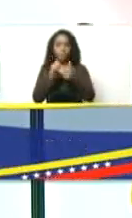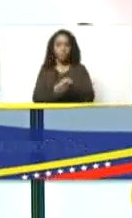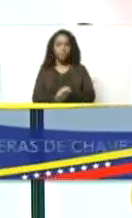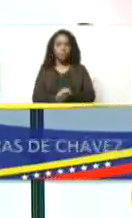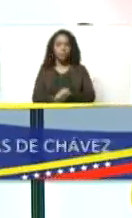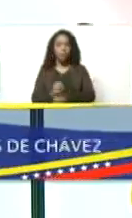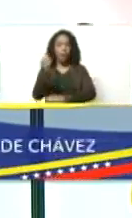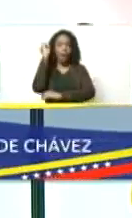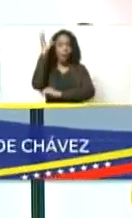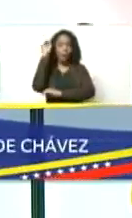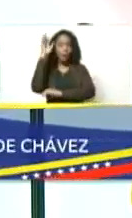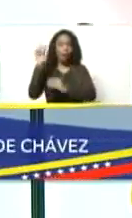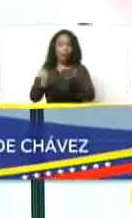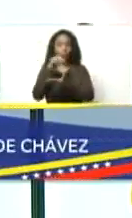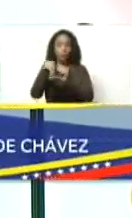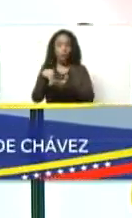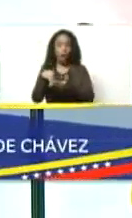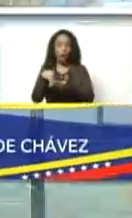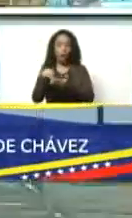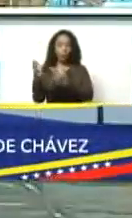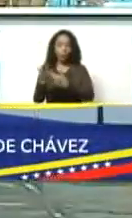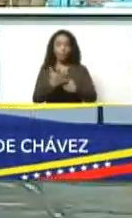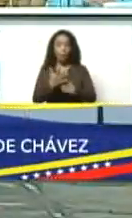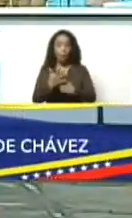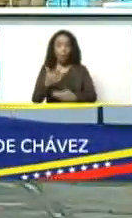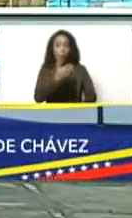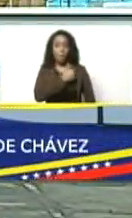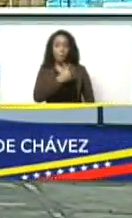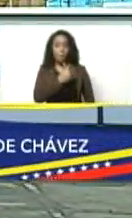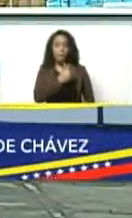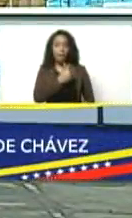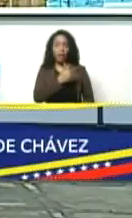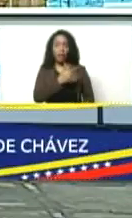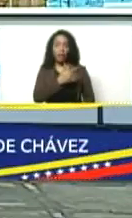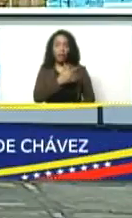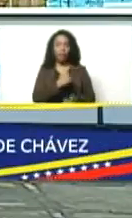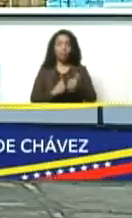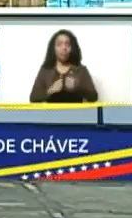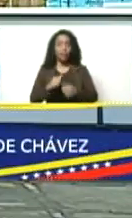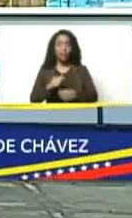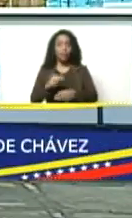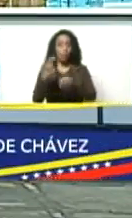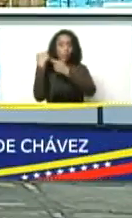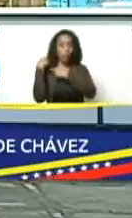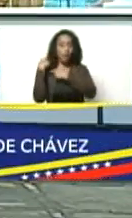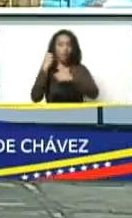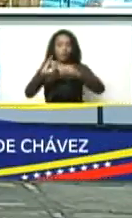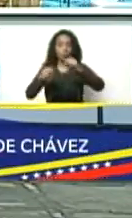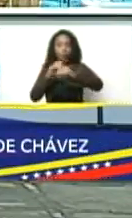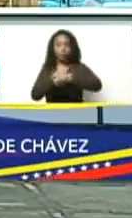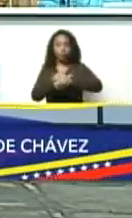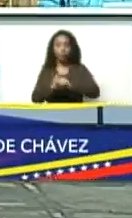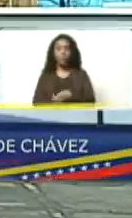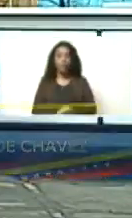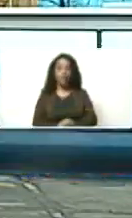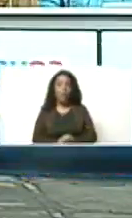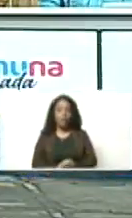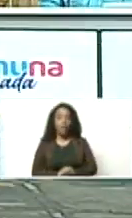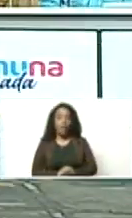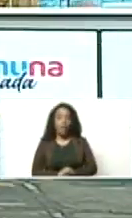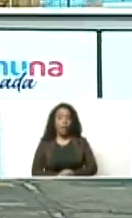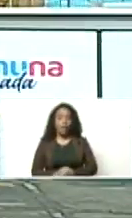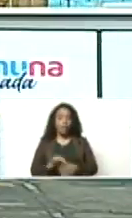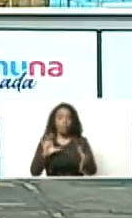la asamblea nacional presidida por el doctor jorge rodríguez total de habitantes vinculados a